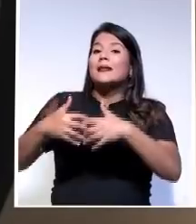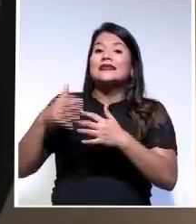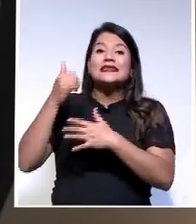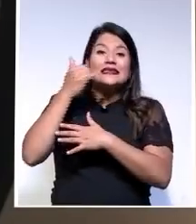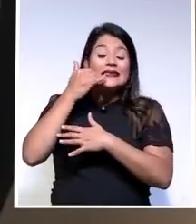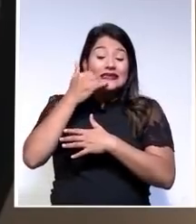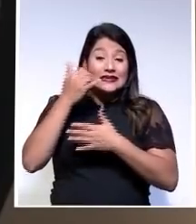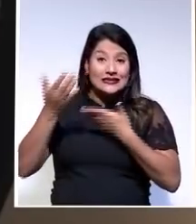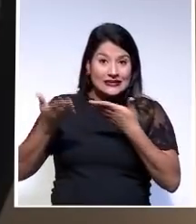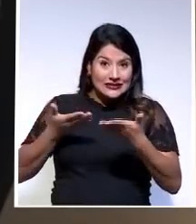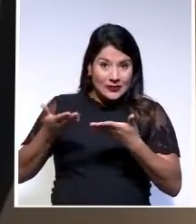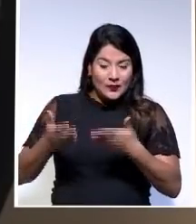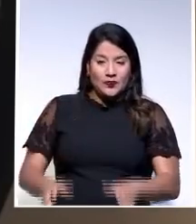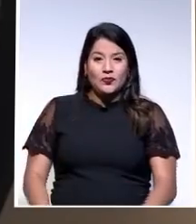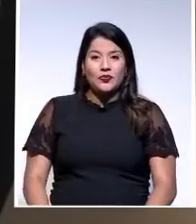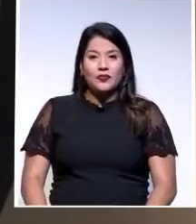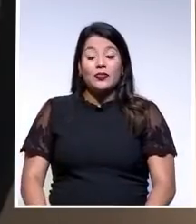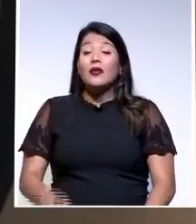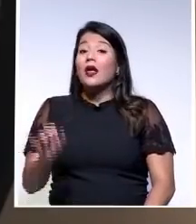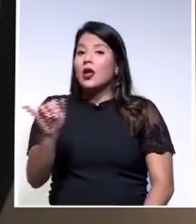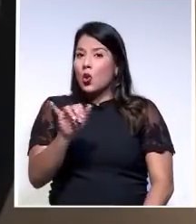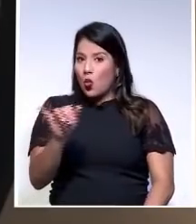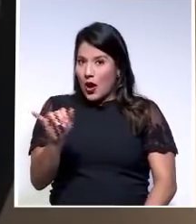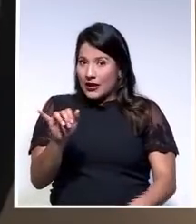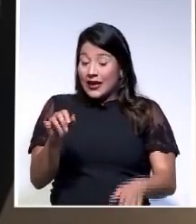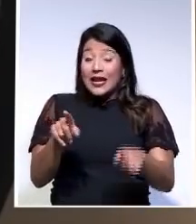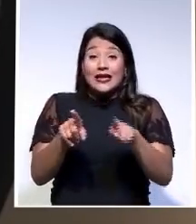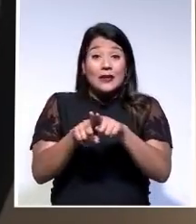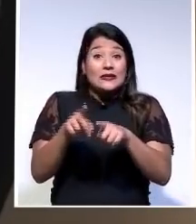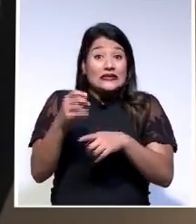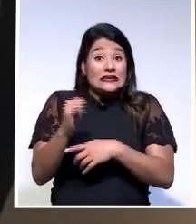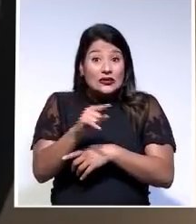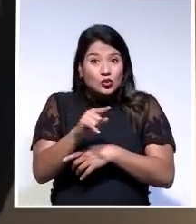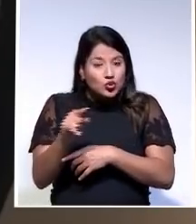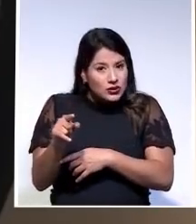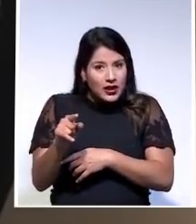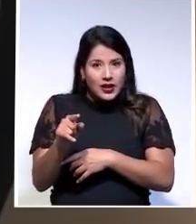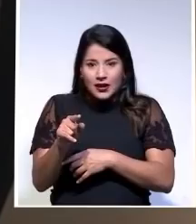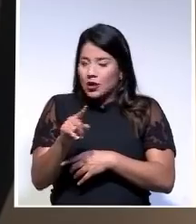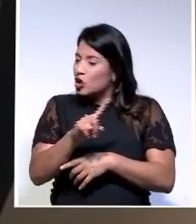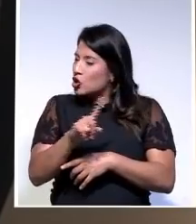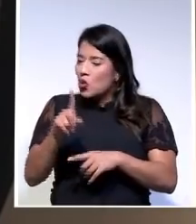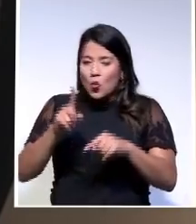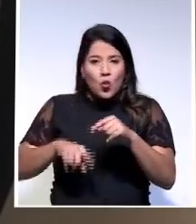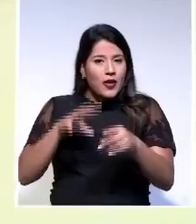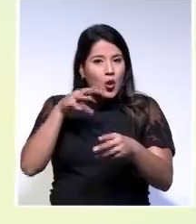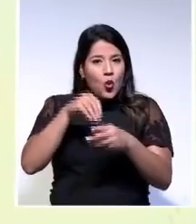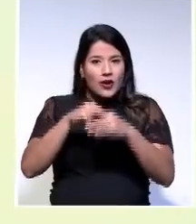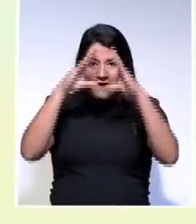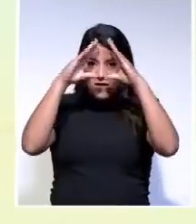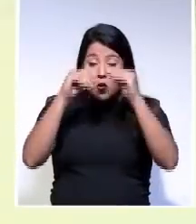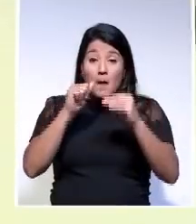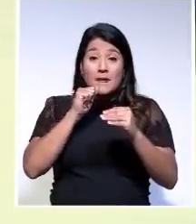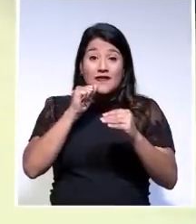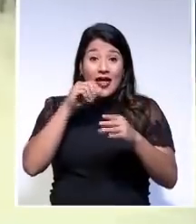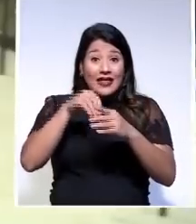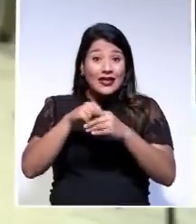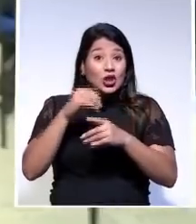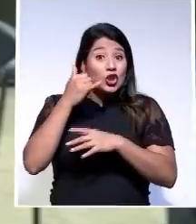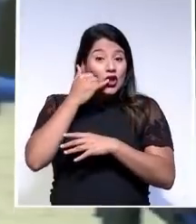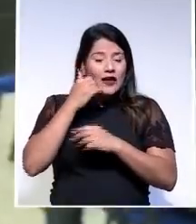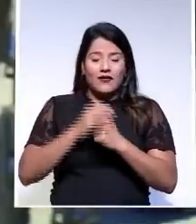servicio telefónico. Asimismo, que no mantengan datos confidenciales en sus dispositivos móviles. Ante el escenario que se